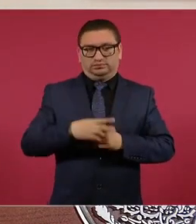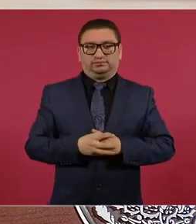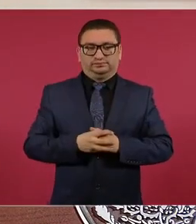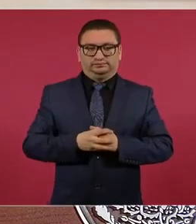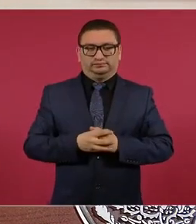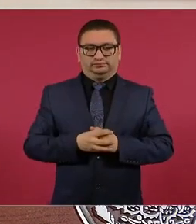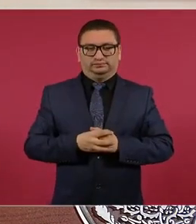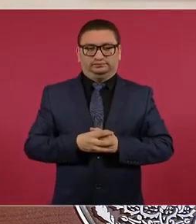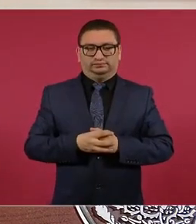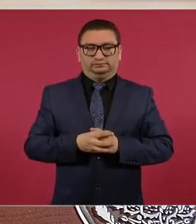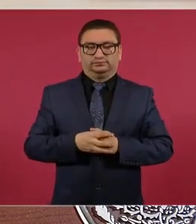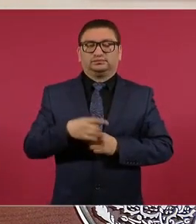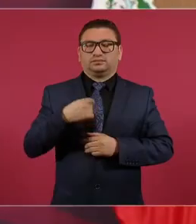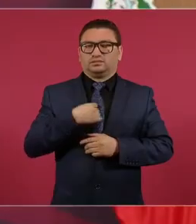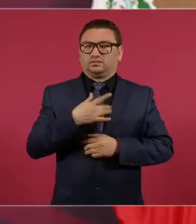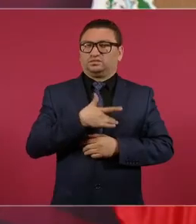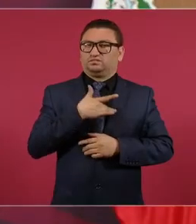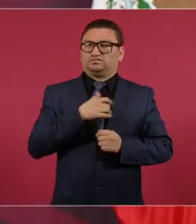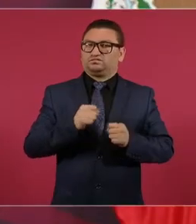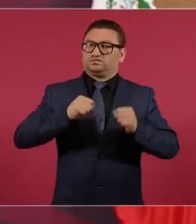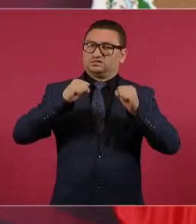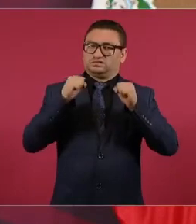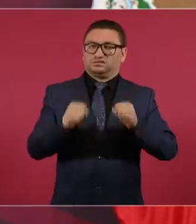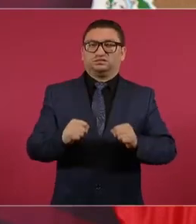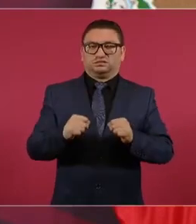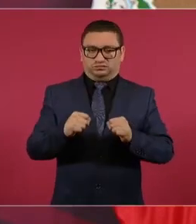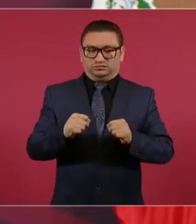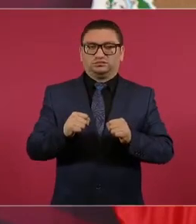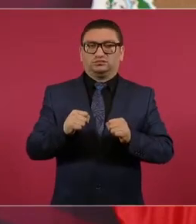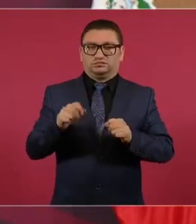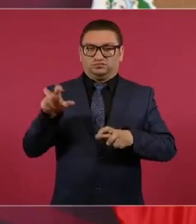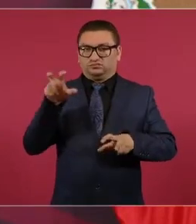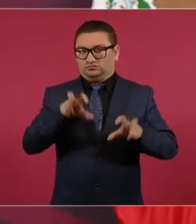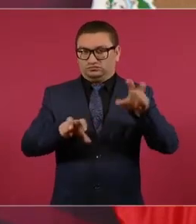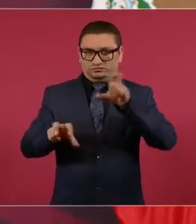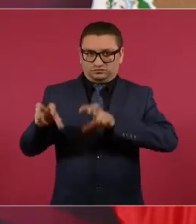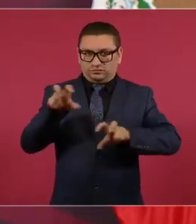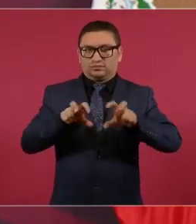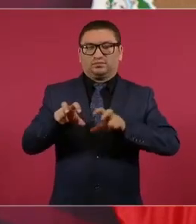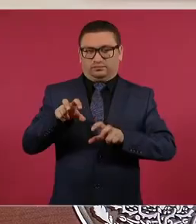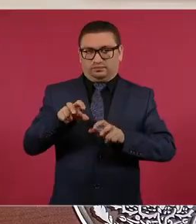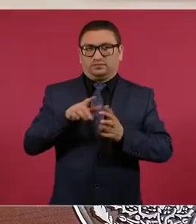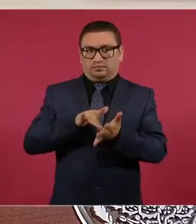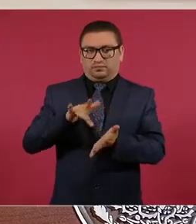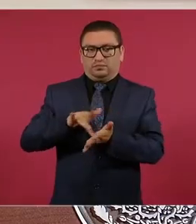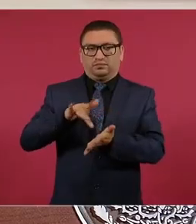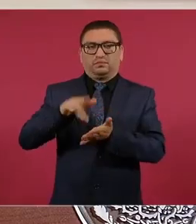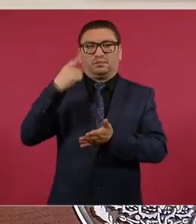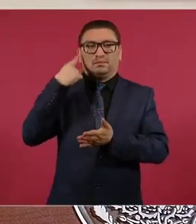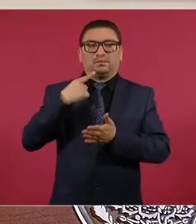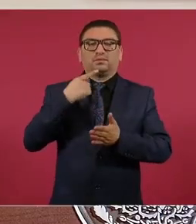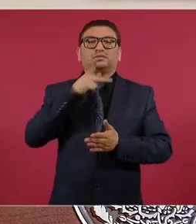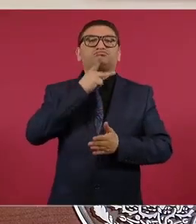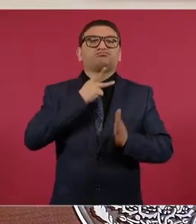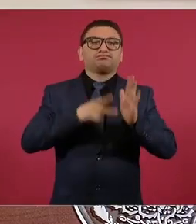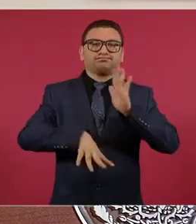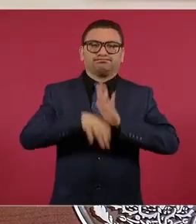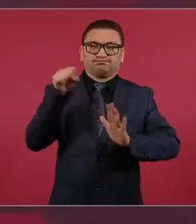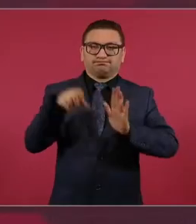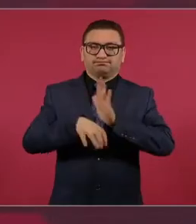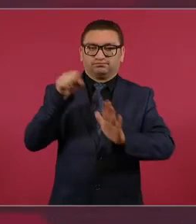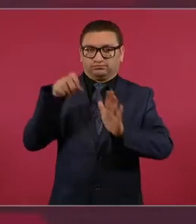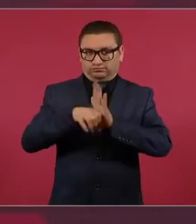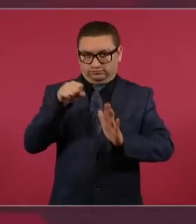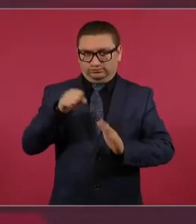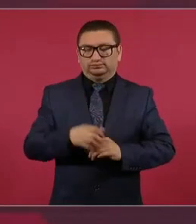y estoy seguro que se va a invertir para extraer